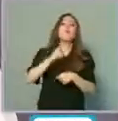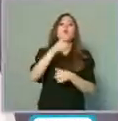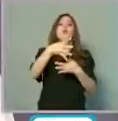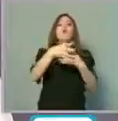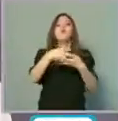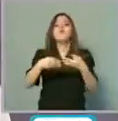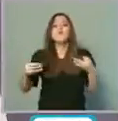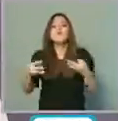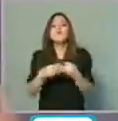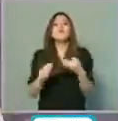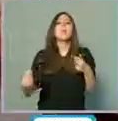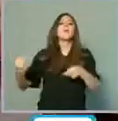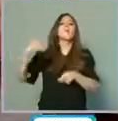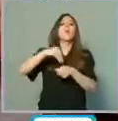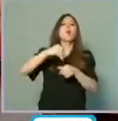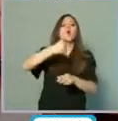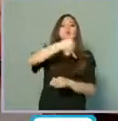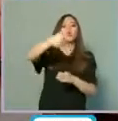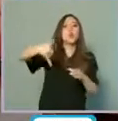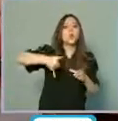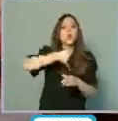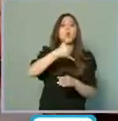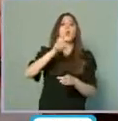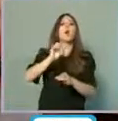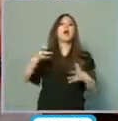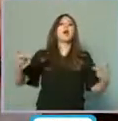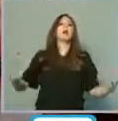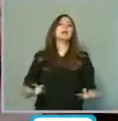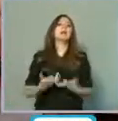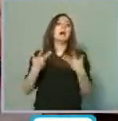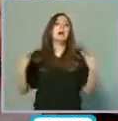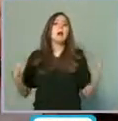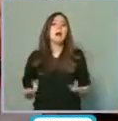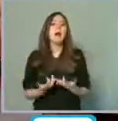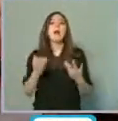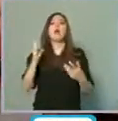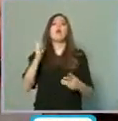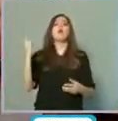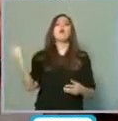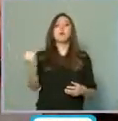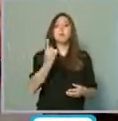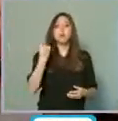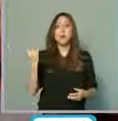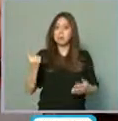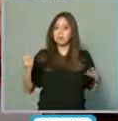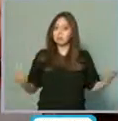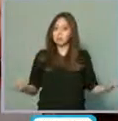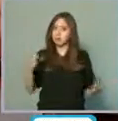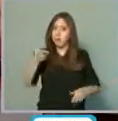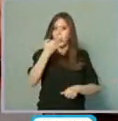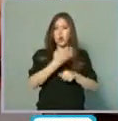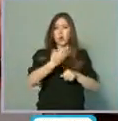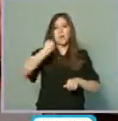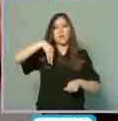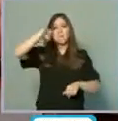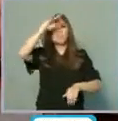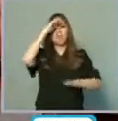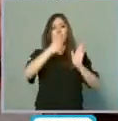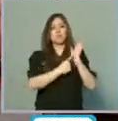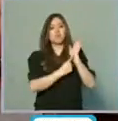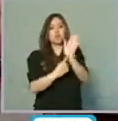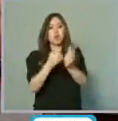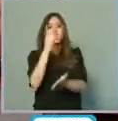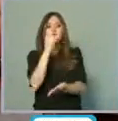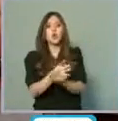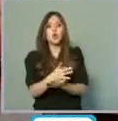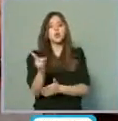al yogurt, en las ensaladas, Claro, como no tú nada decías, más. en el De licuado. proteína. En licuado, no nada más en esta presentación, como nos decías, y